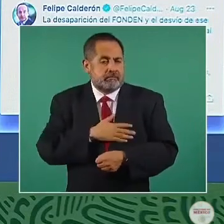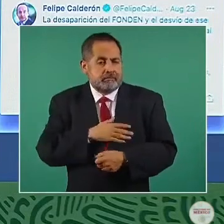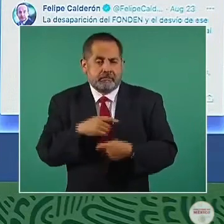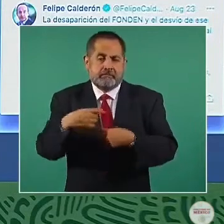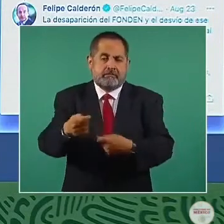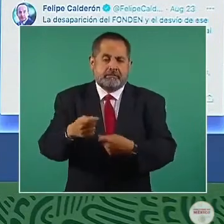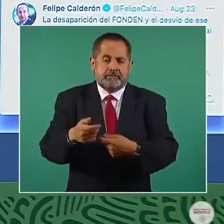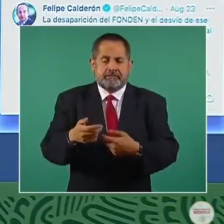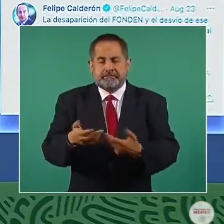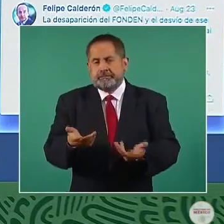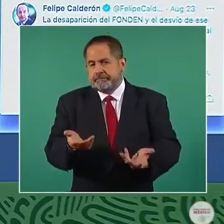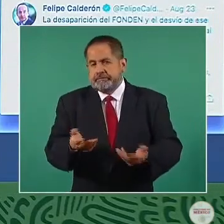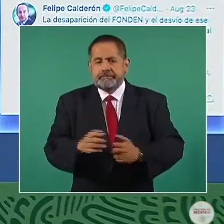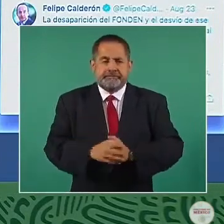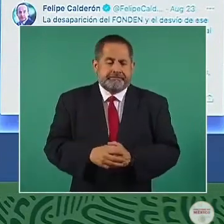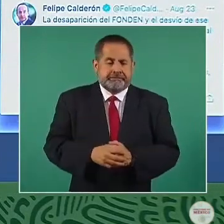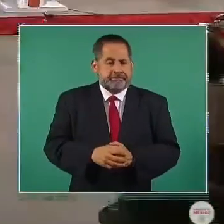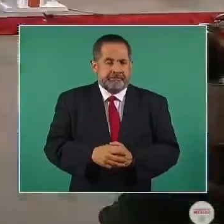Ayer decía yo,